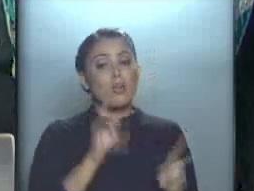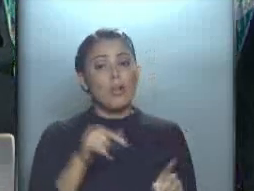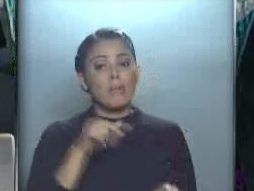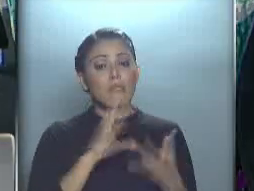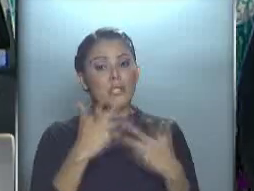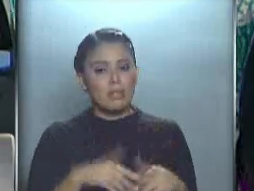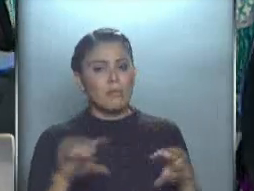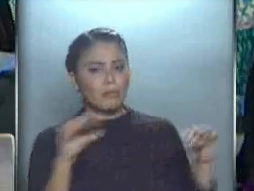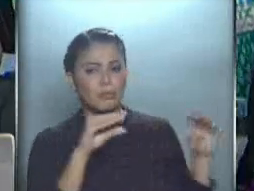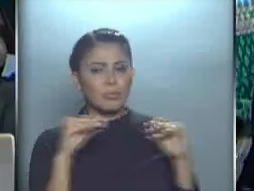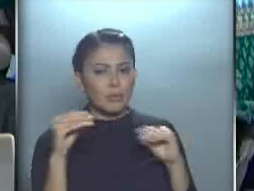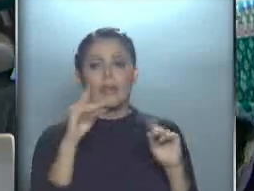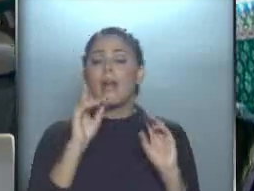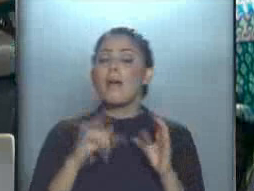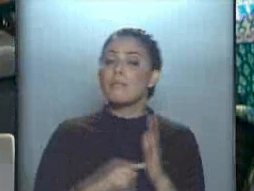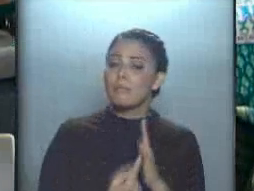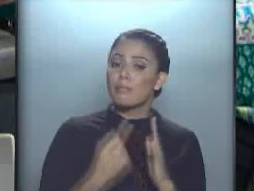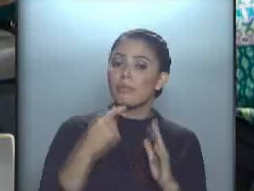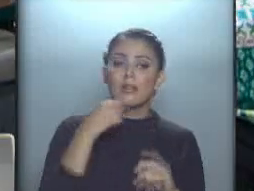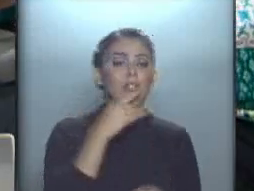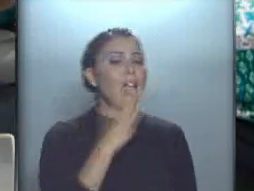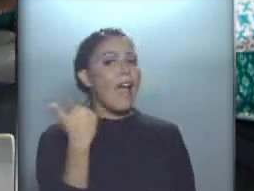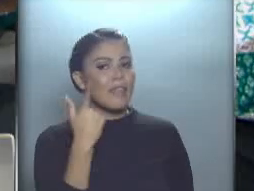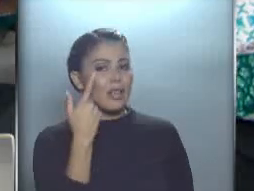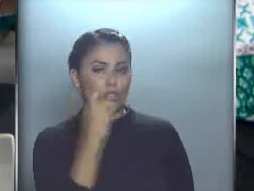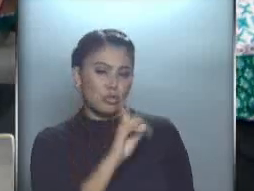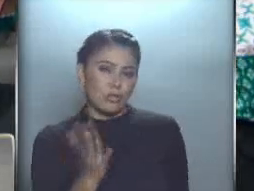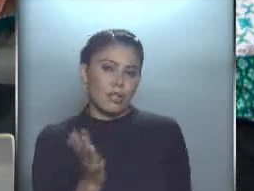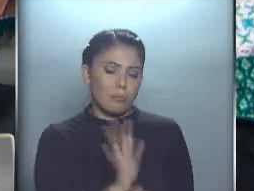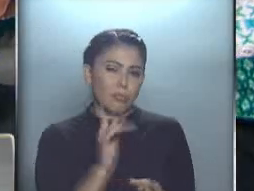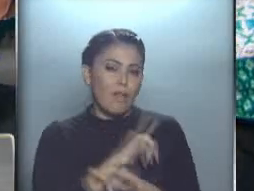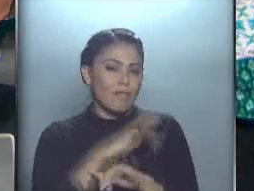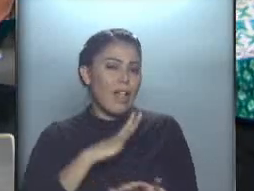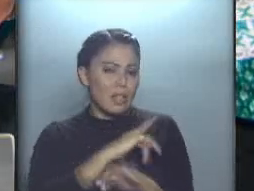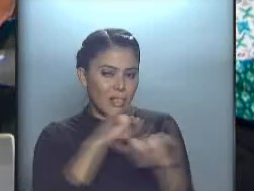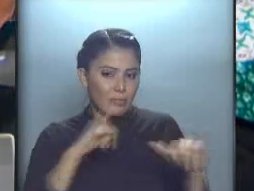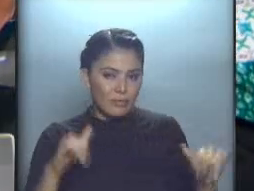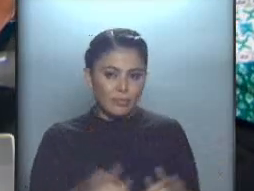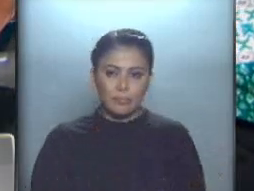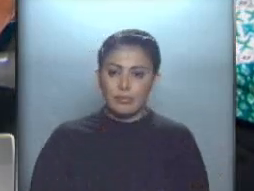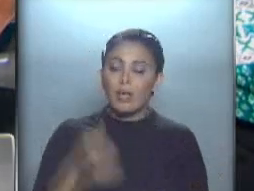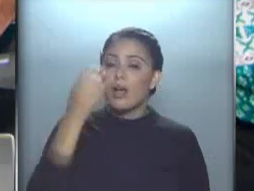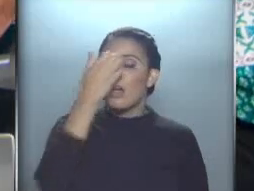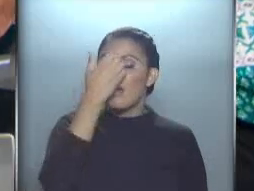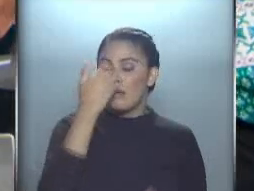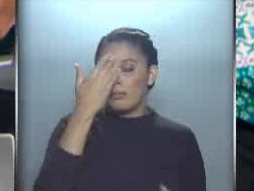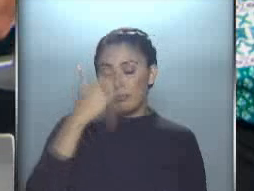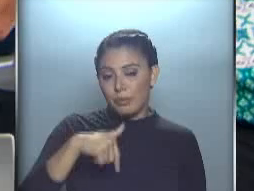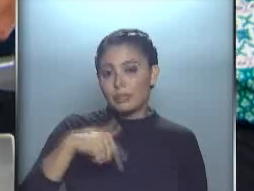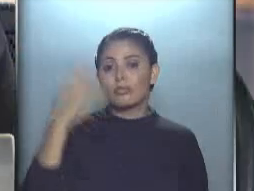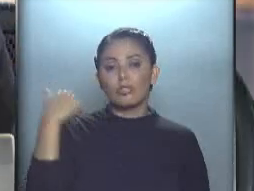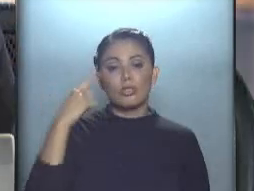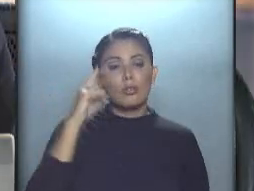sistema lo que hizo fue poner, ¿entendés? No era visible, digamos. Claro, visibilizaron el tema que era más grave de lo que